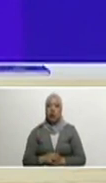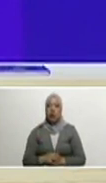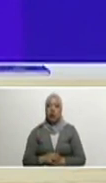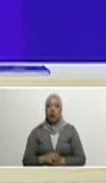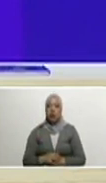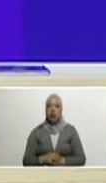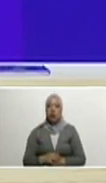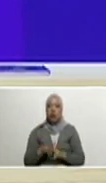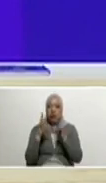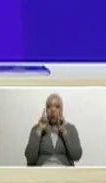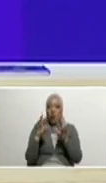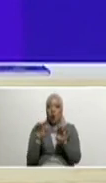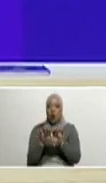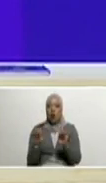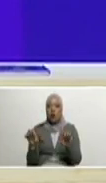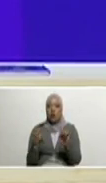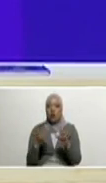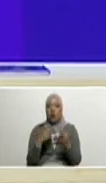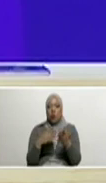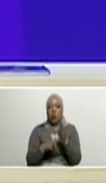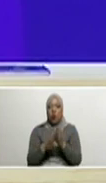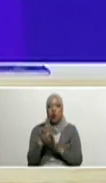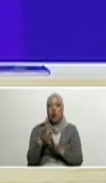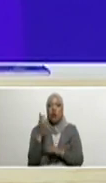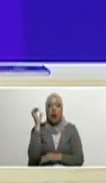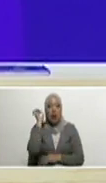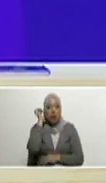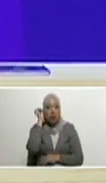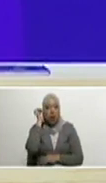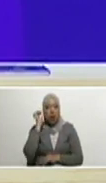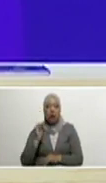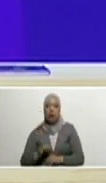el vértice de educación para el empoderamiento de la mujer.